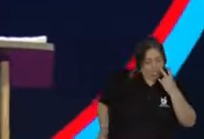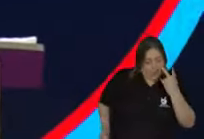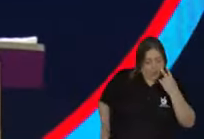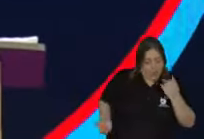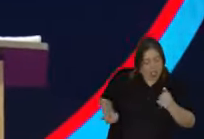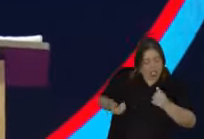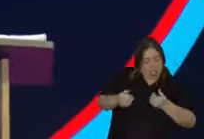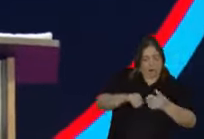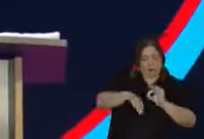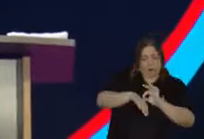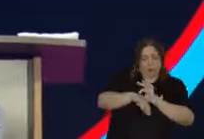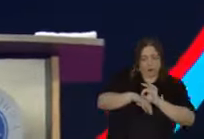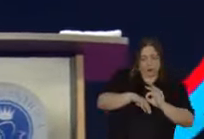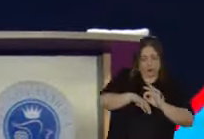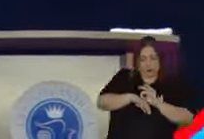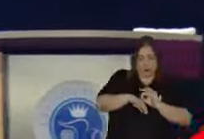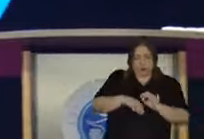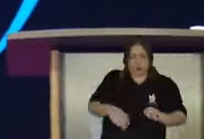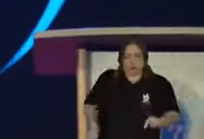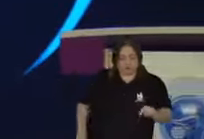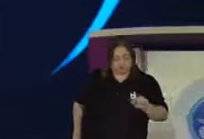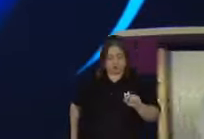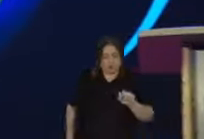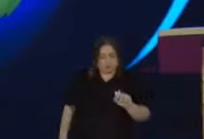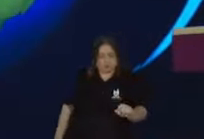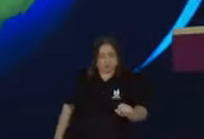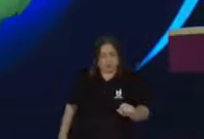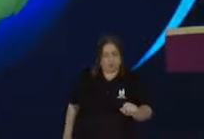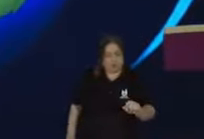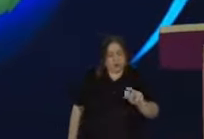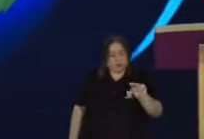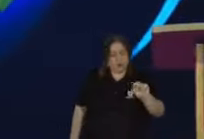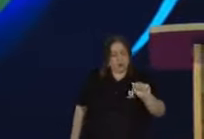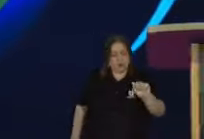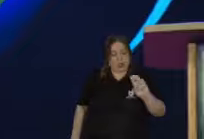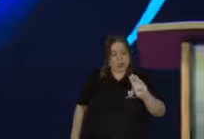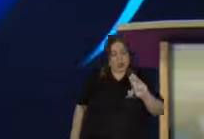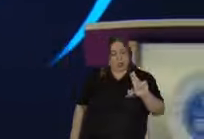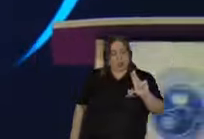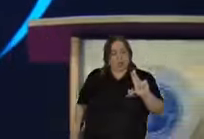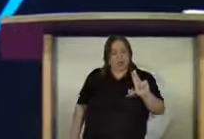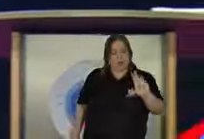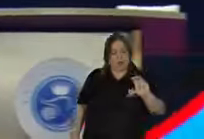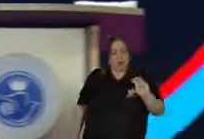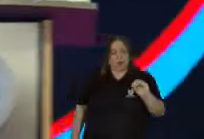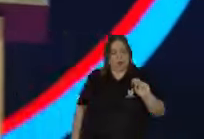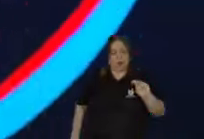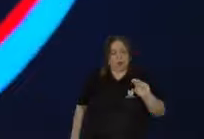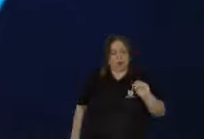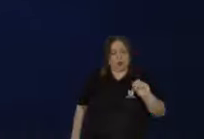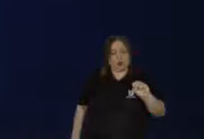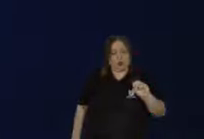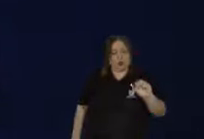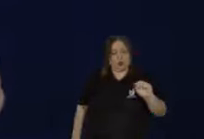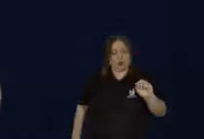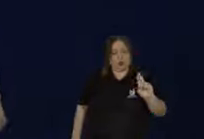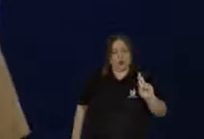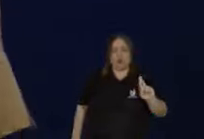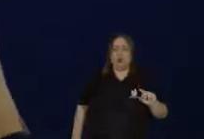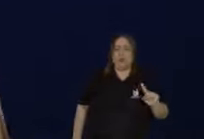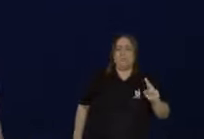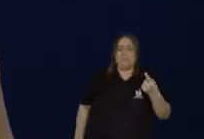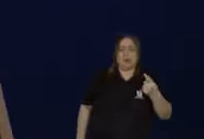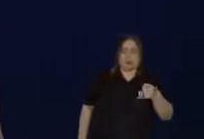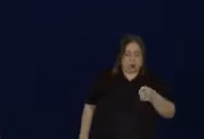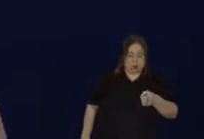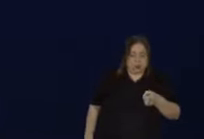ahora. Le conectaron los cables al gran Nabucodonosor. Le conectaron los cables otra vez. Y lo primero que hizo este